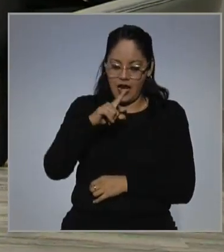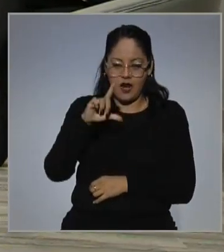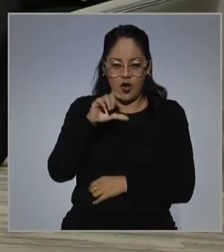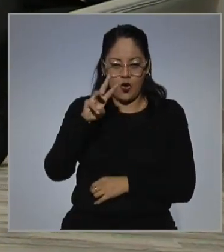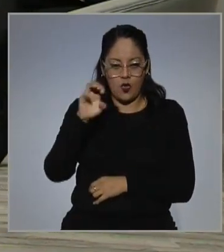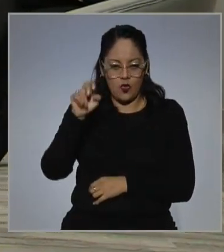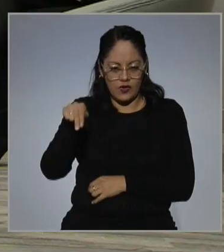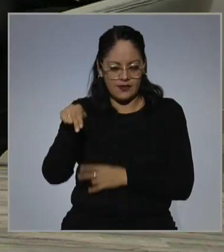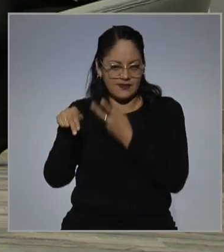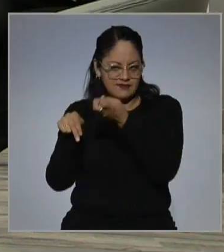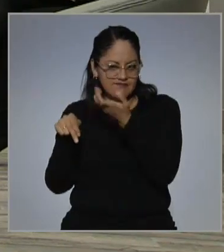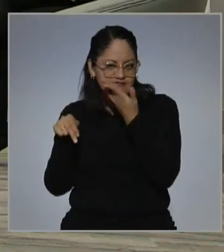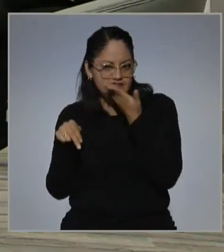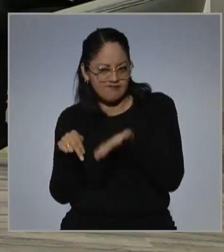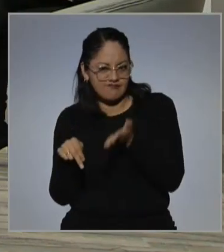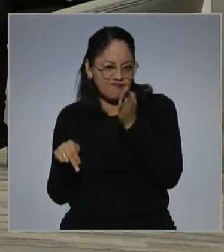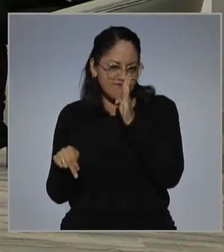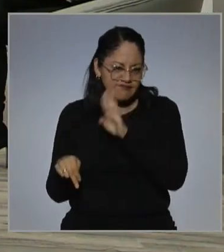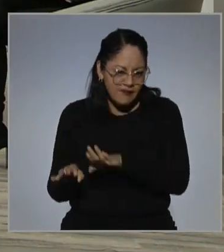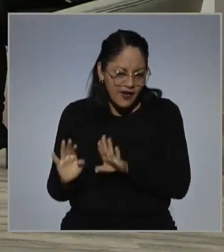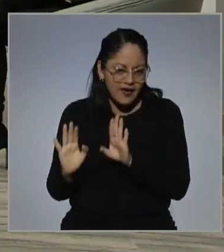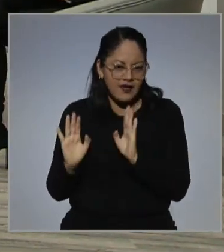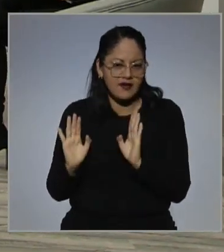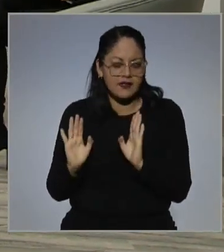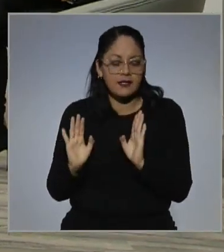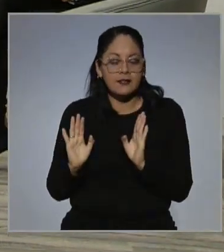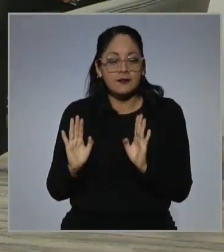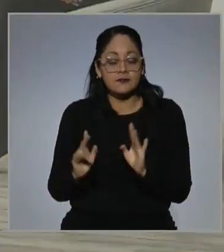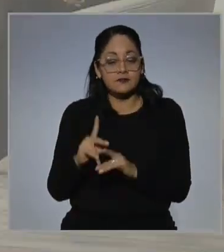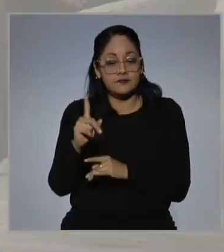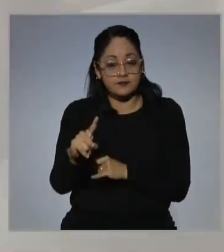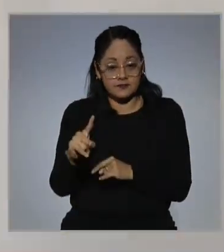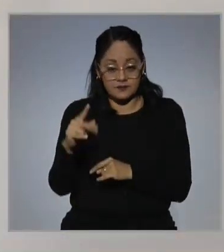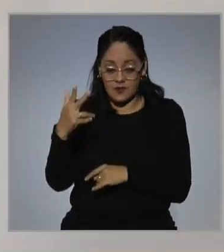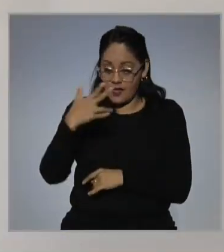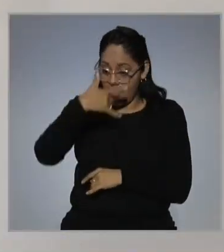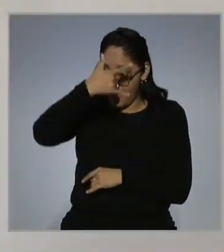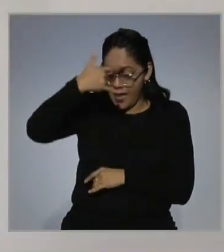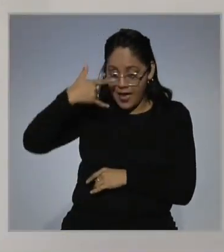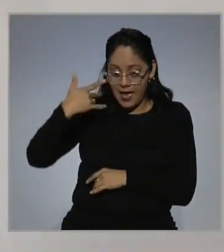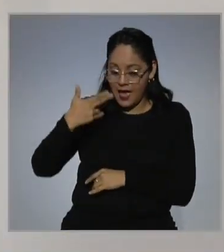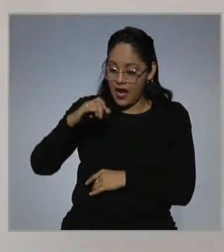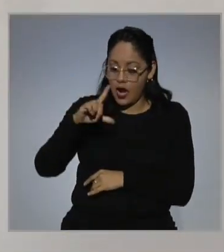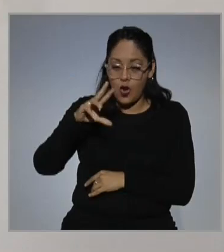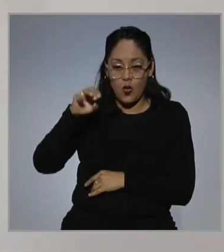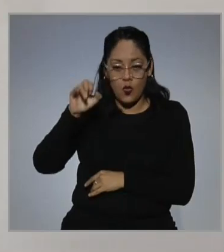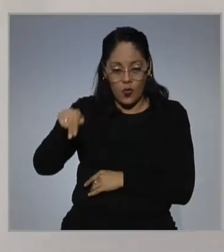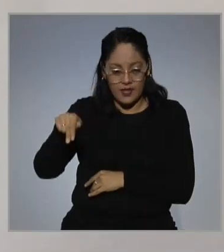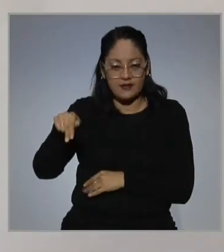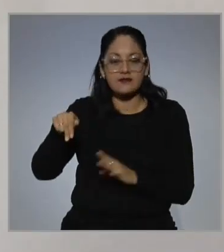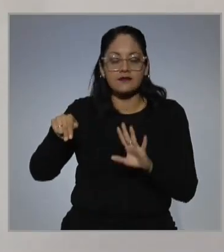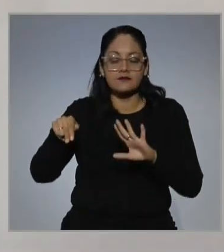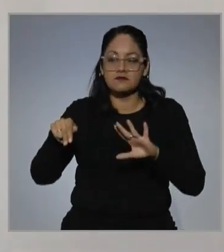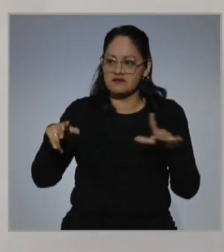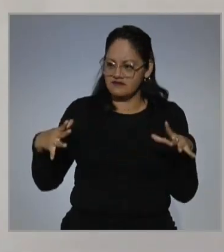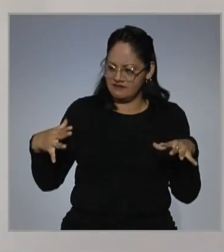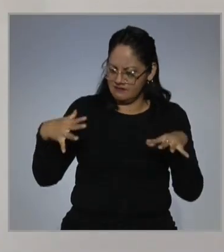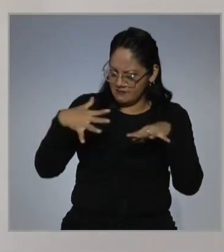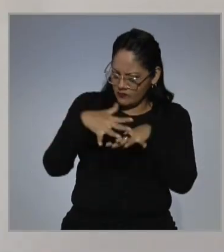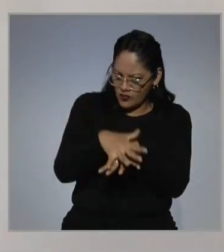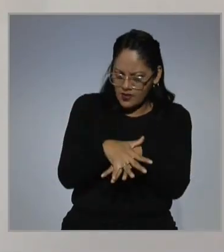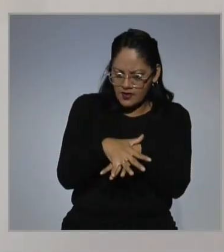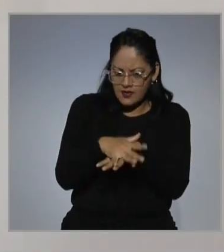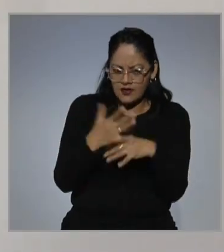está bien o si eso está mal, ¿no? O sea, la incorporación del Halloween o la convivencia, ¿funciona o no